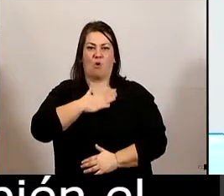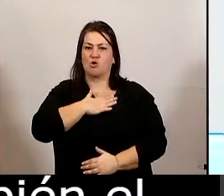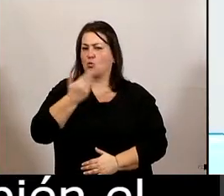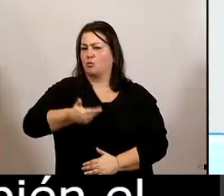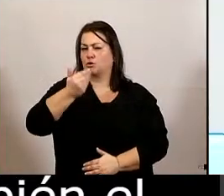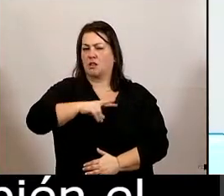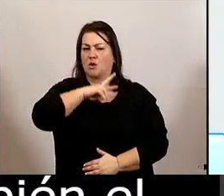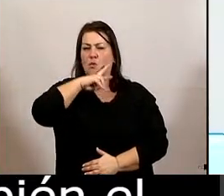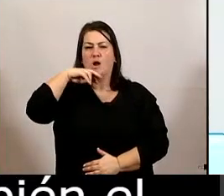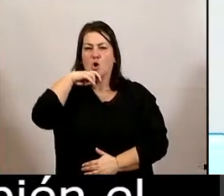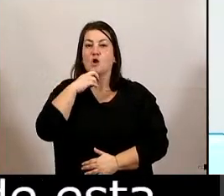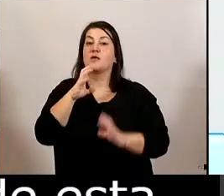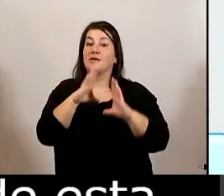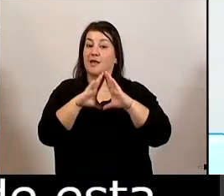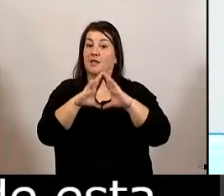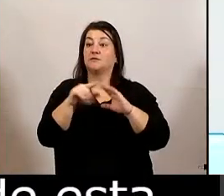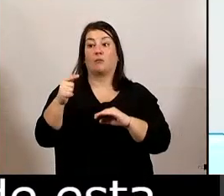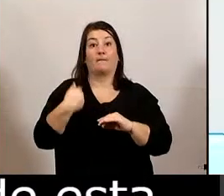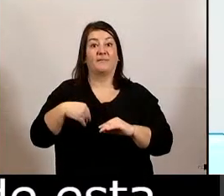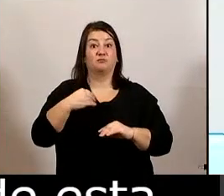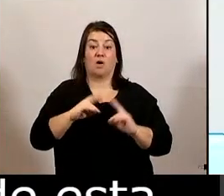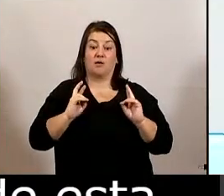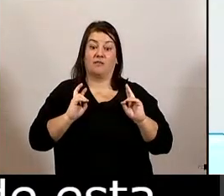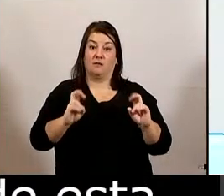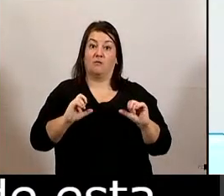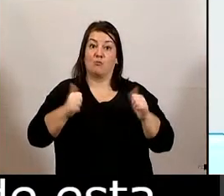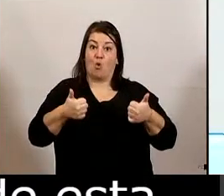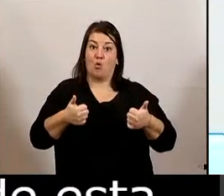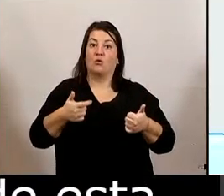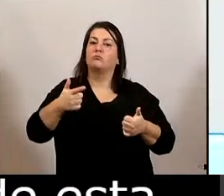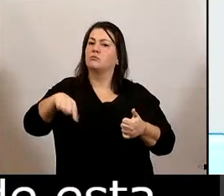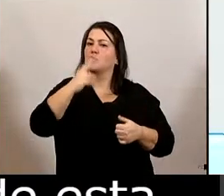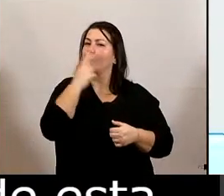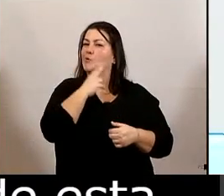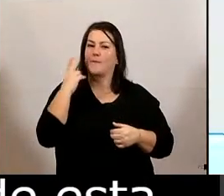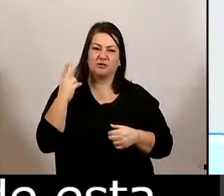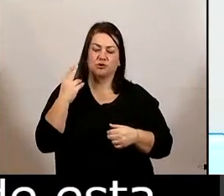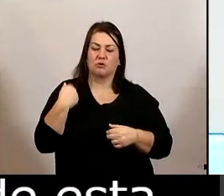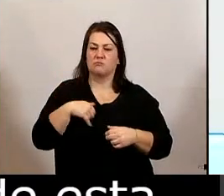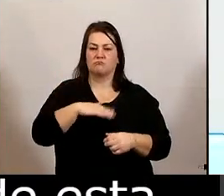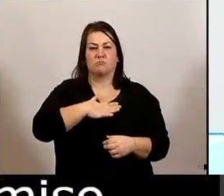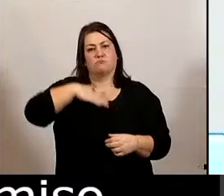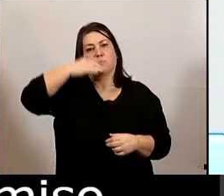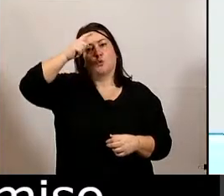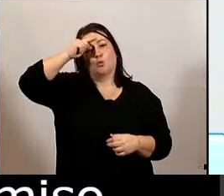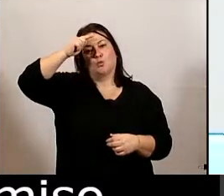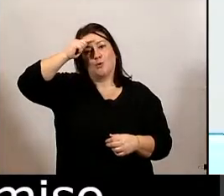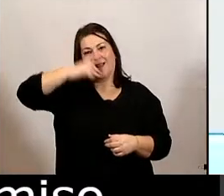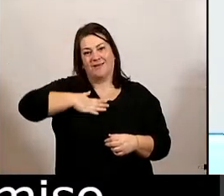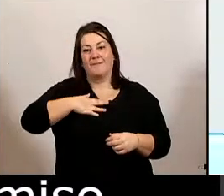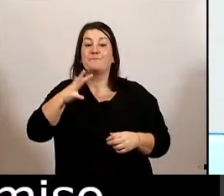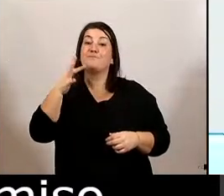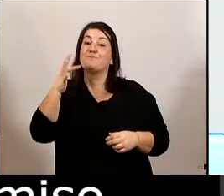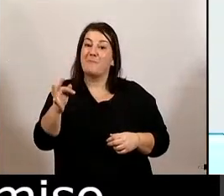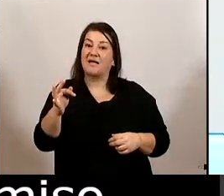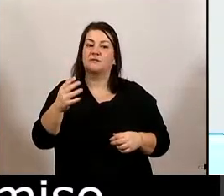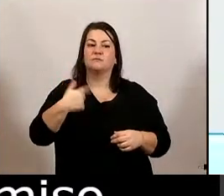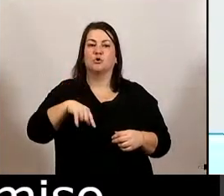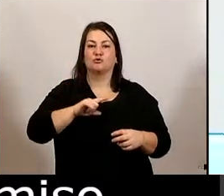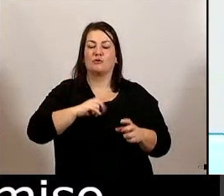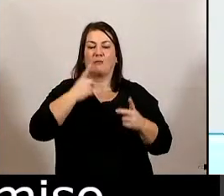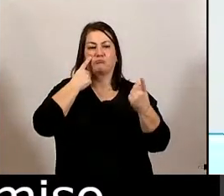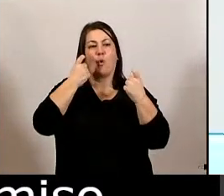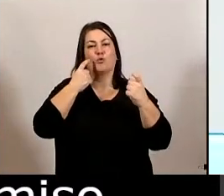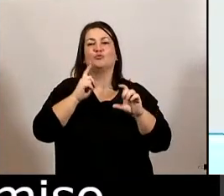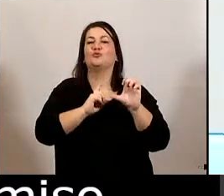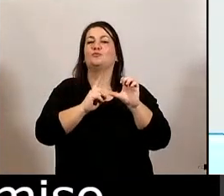iglesia. Con esta iniciativa reafirmamos nuestro compromiso con la protección del patrimonio cultural y la promoción de los atractivos turísticos